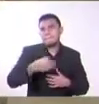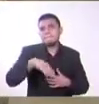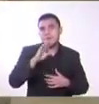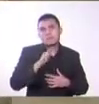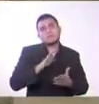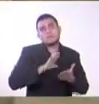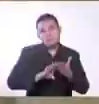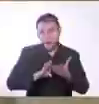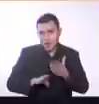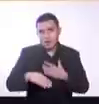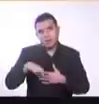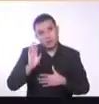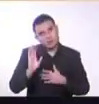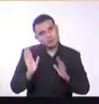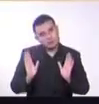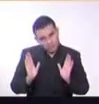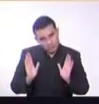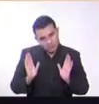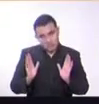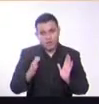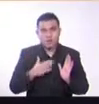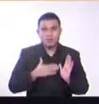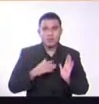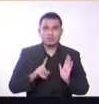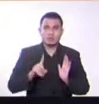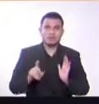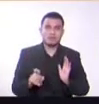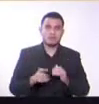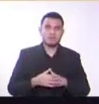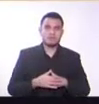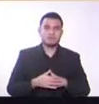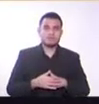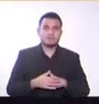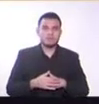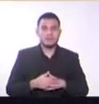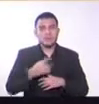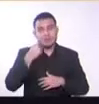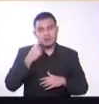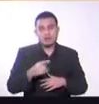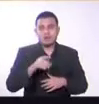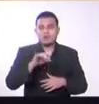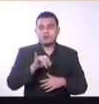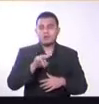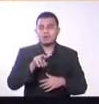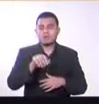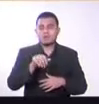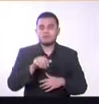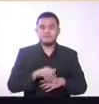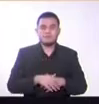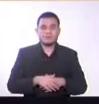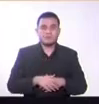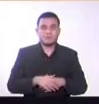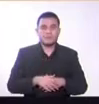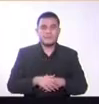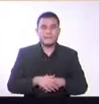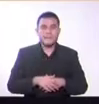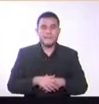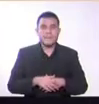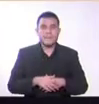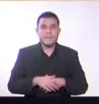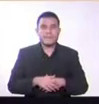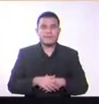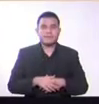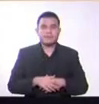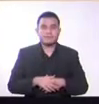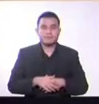más, ¿verdad? A mí me surgió una duda, entonces, ya vimos que el IVA es uno de las, digamos, de lo